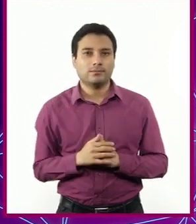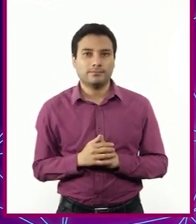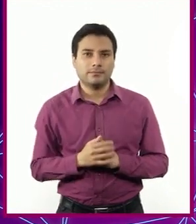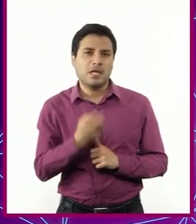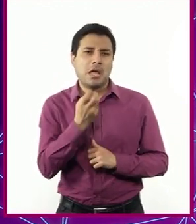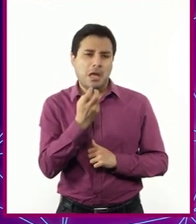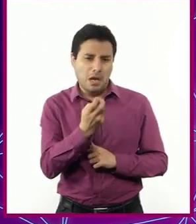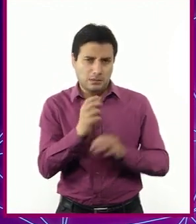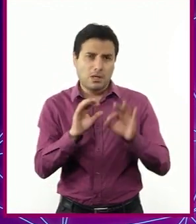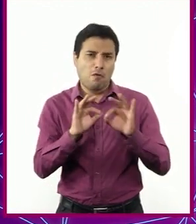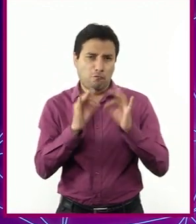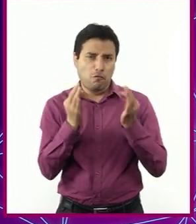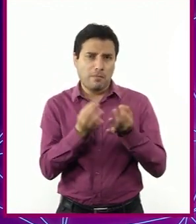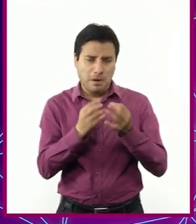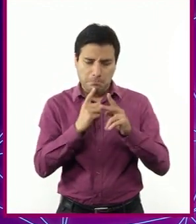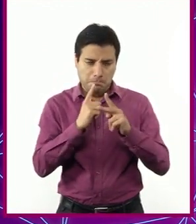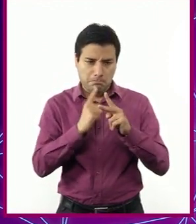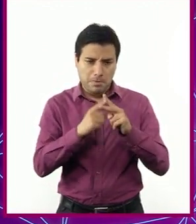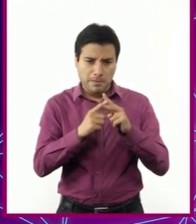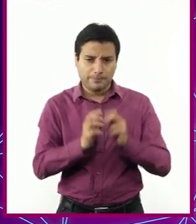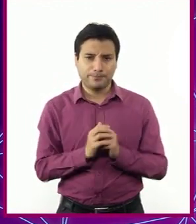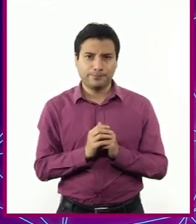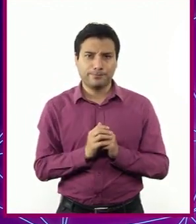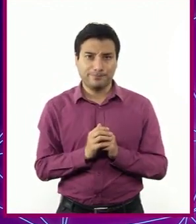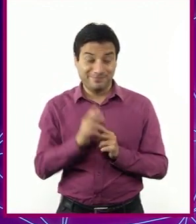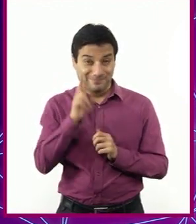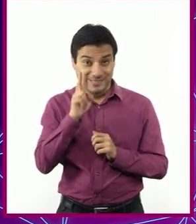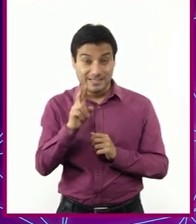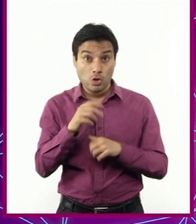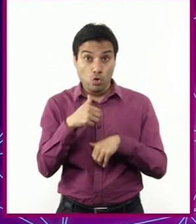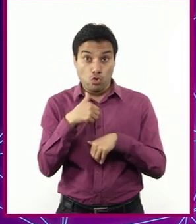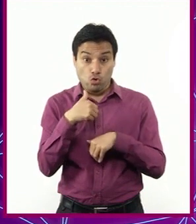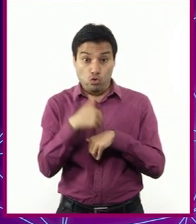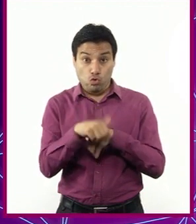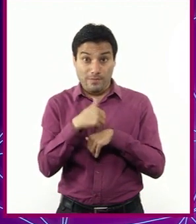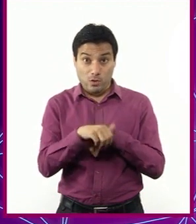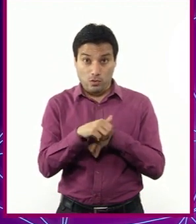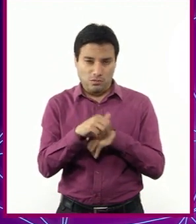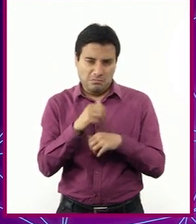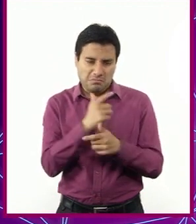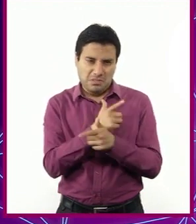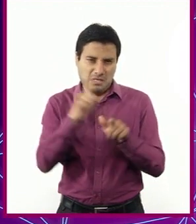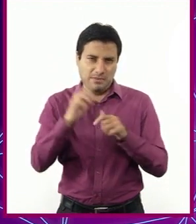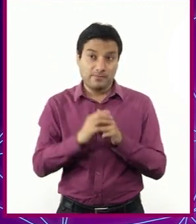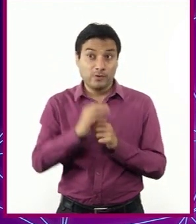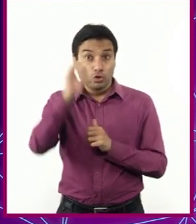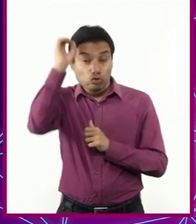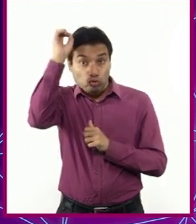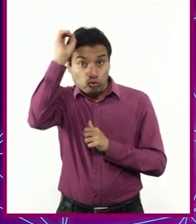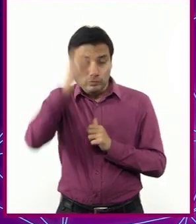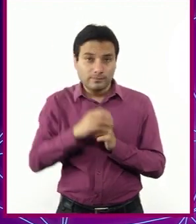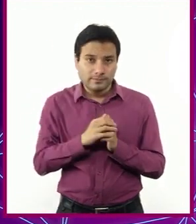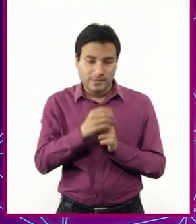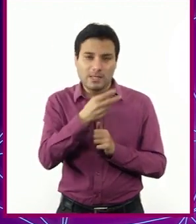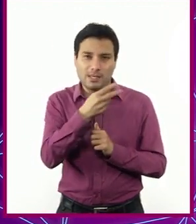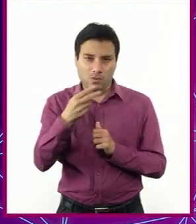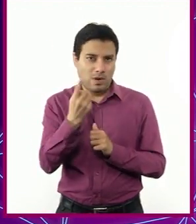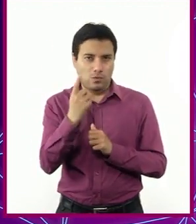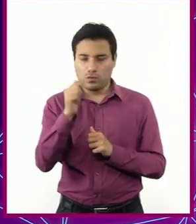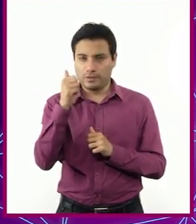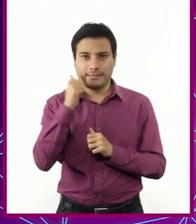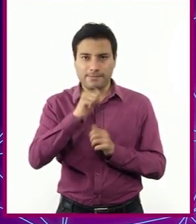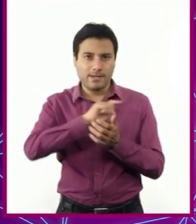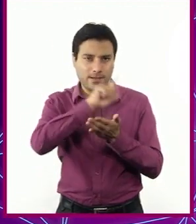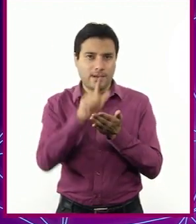una forma de demostrar que un número elevado a la 0 es 1, pero ¿aplica